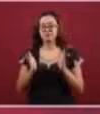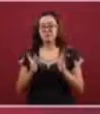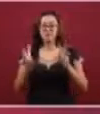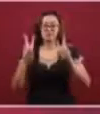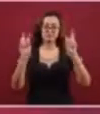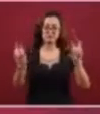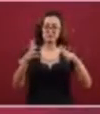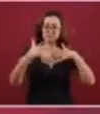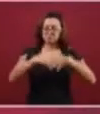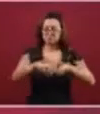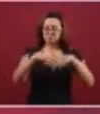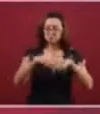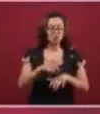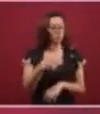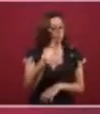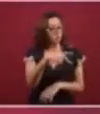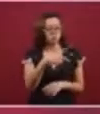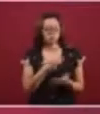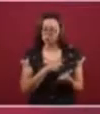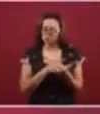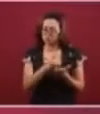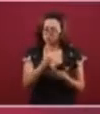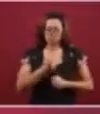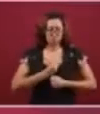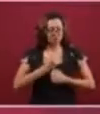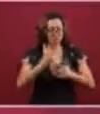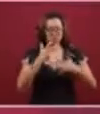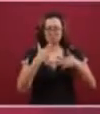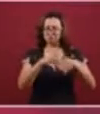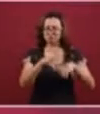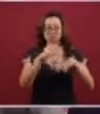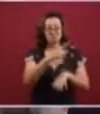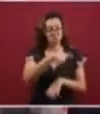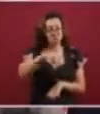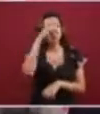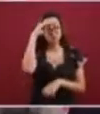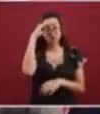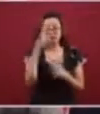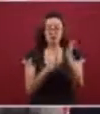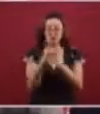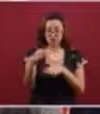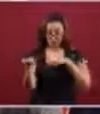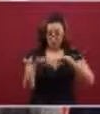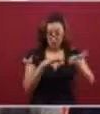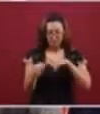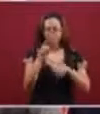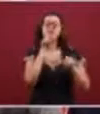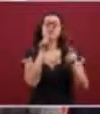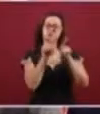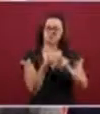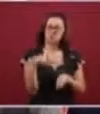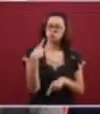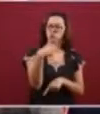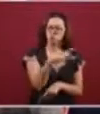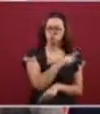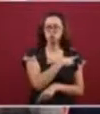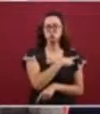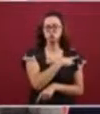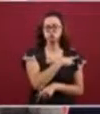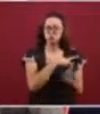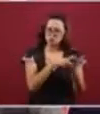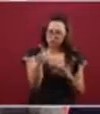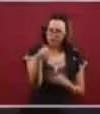las manifestaciones, creo que ellos están en su derecho de seguirse manifestando. Si piensan que se han violado sus derechos, también tienen el